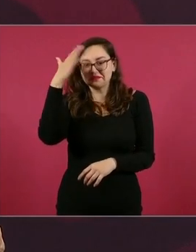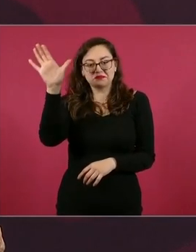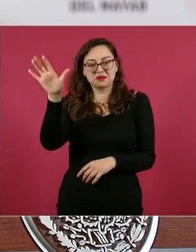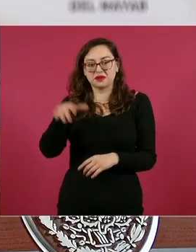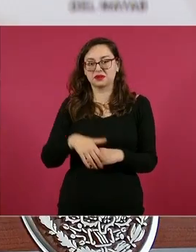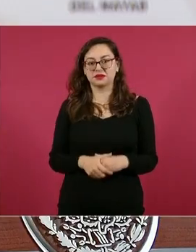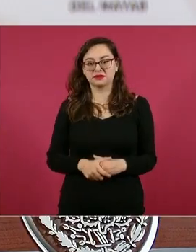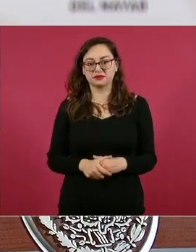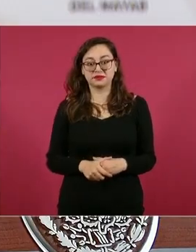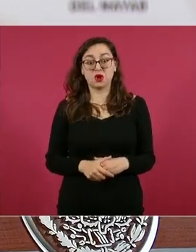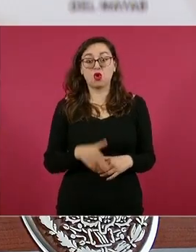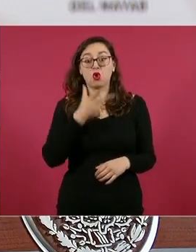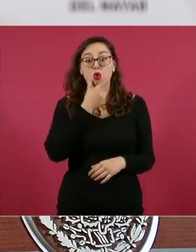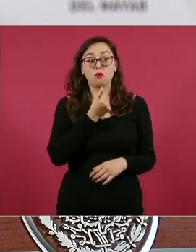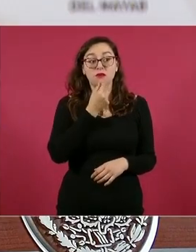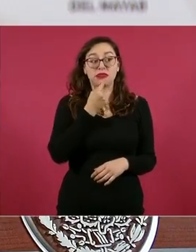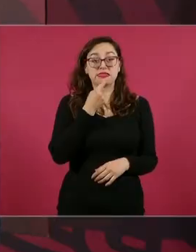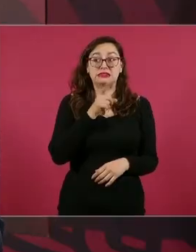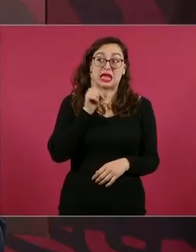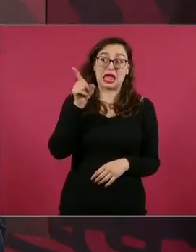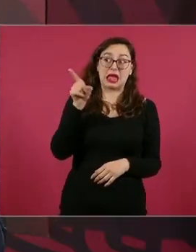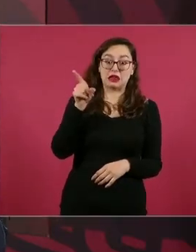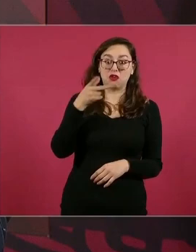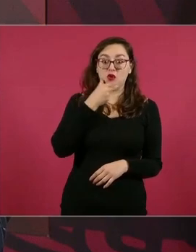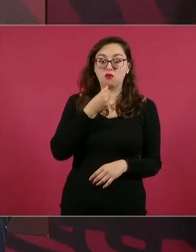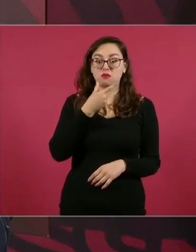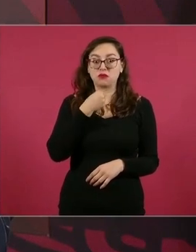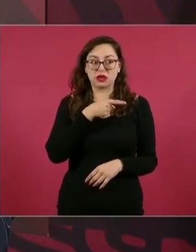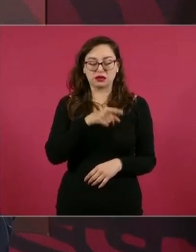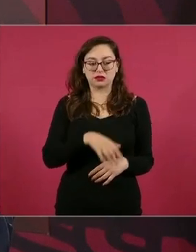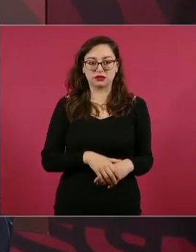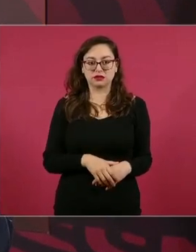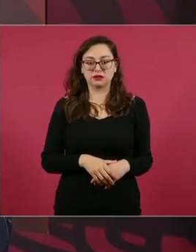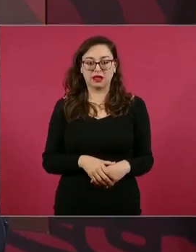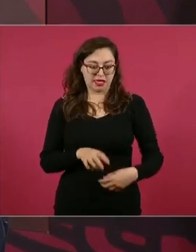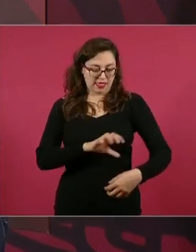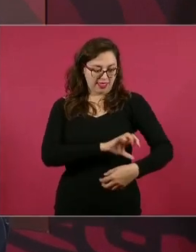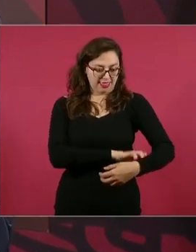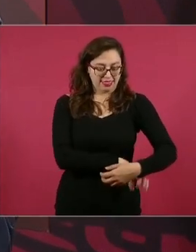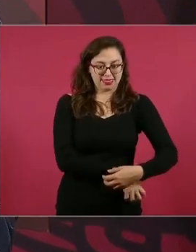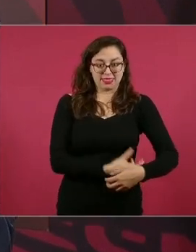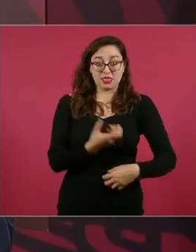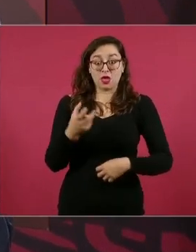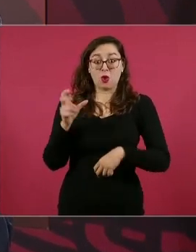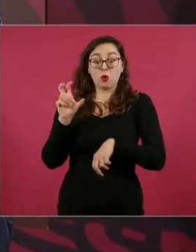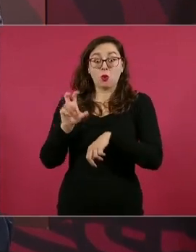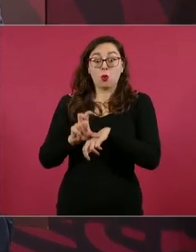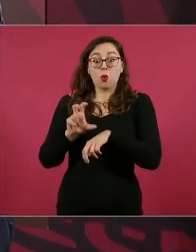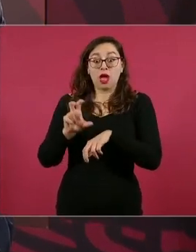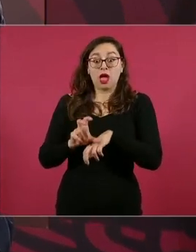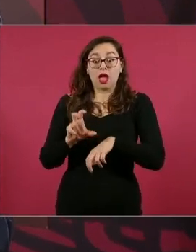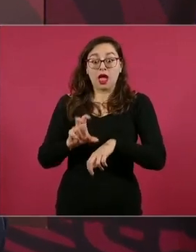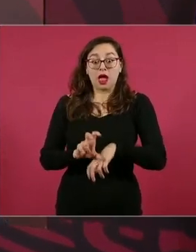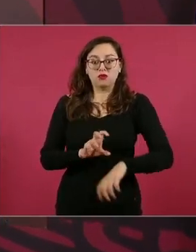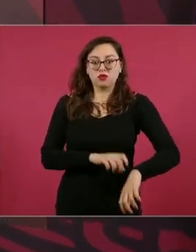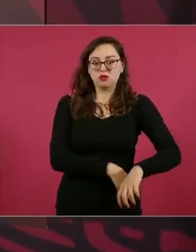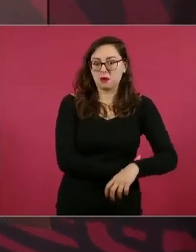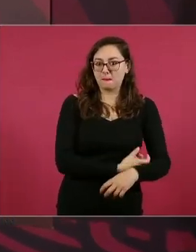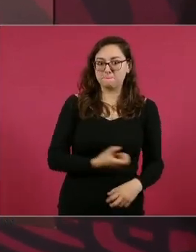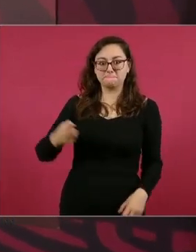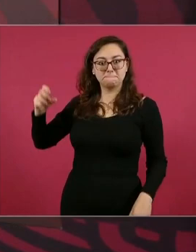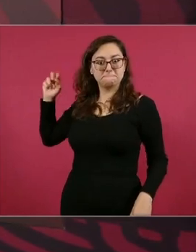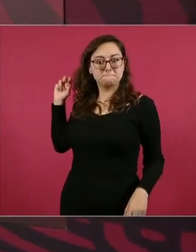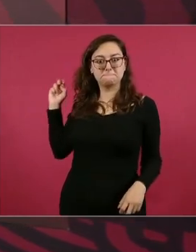me señala y empiezan a sacar huevos del